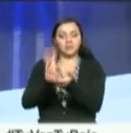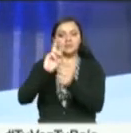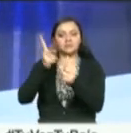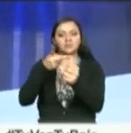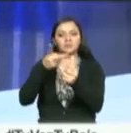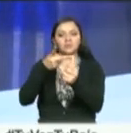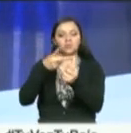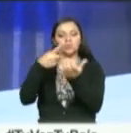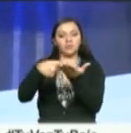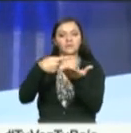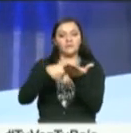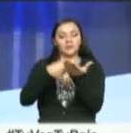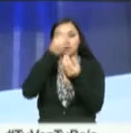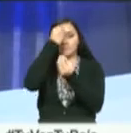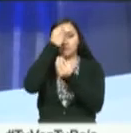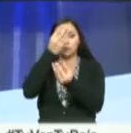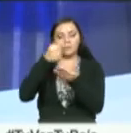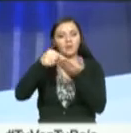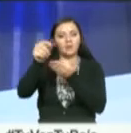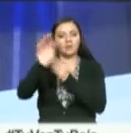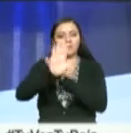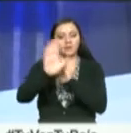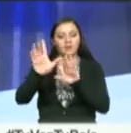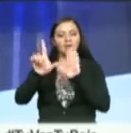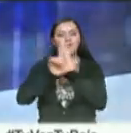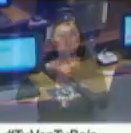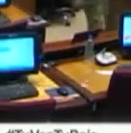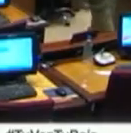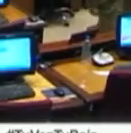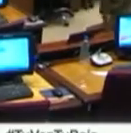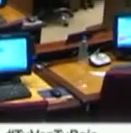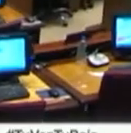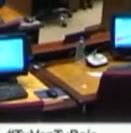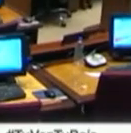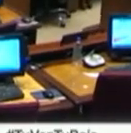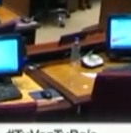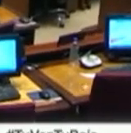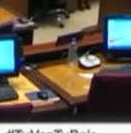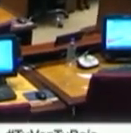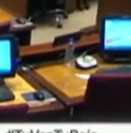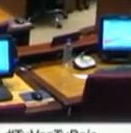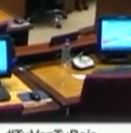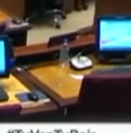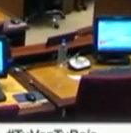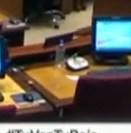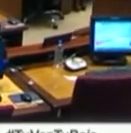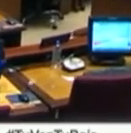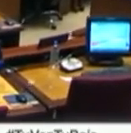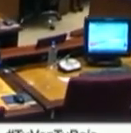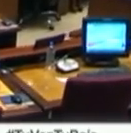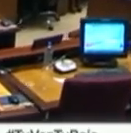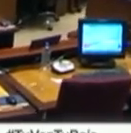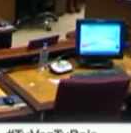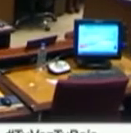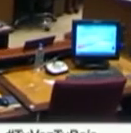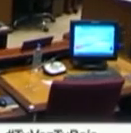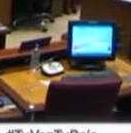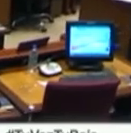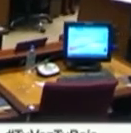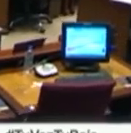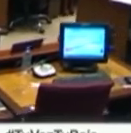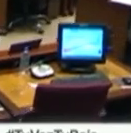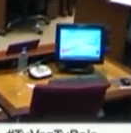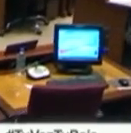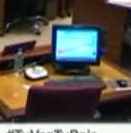del proyecto de ley orgánica de movilidad humana. Este martes fue aprobado el informe para segundo debate del proyecto de ley de